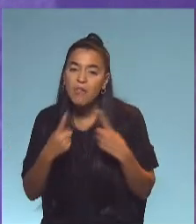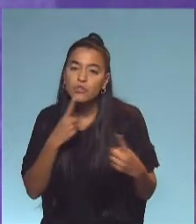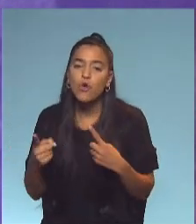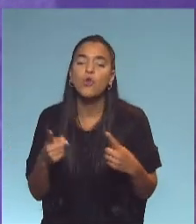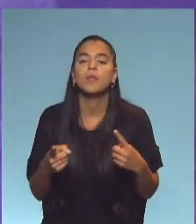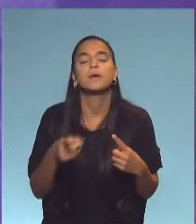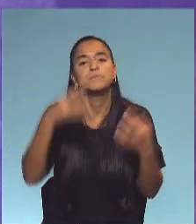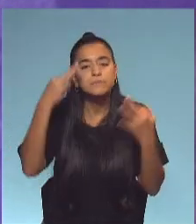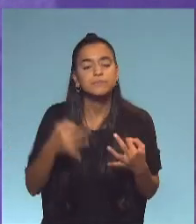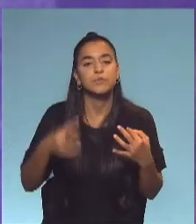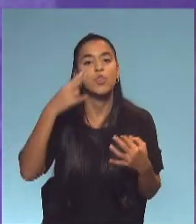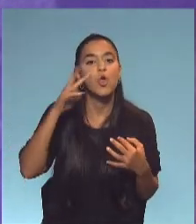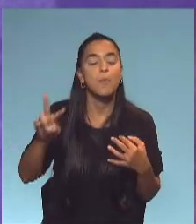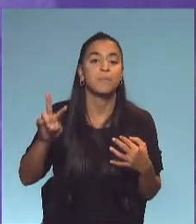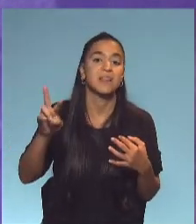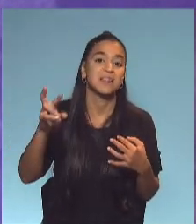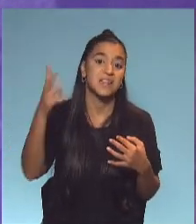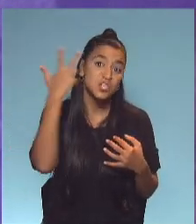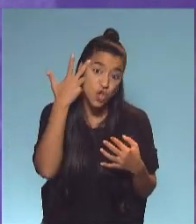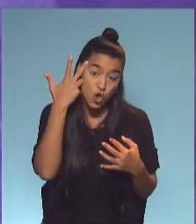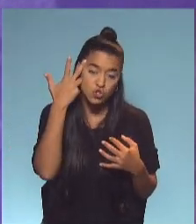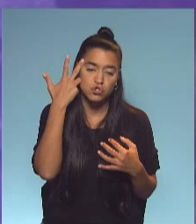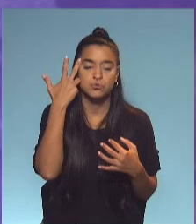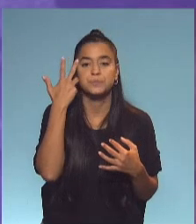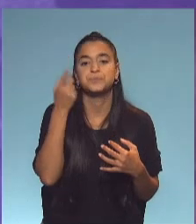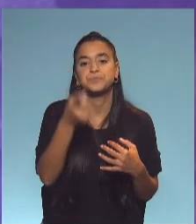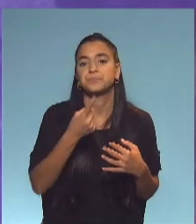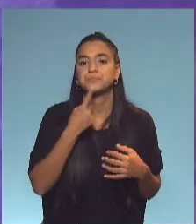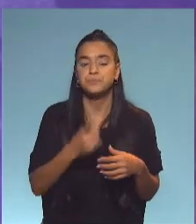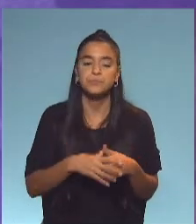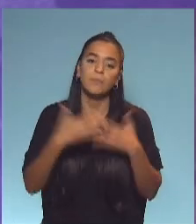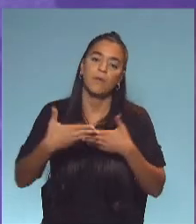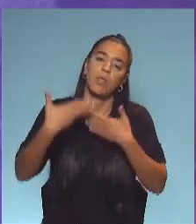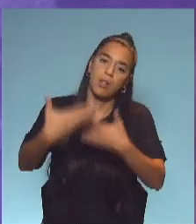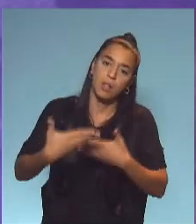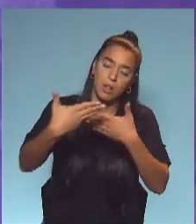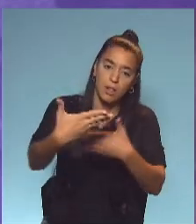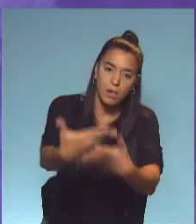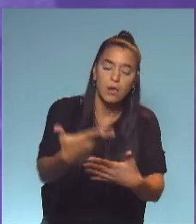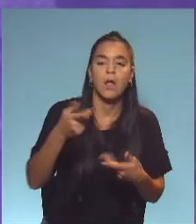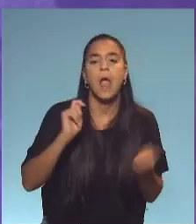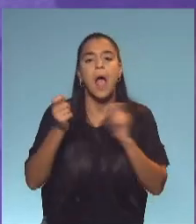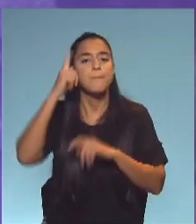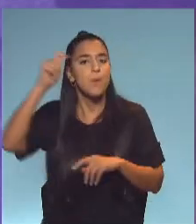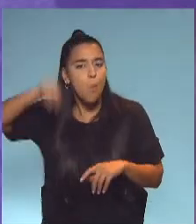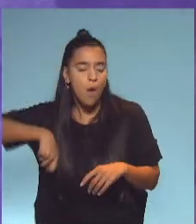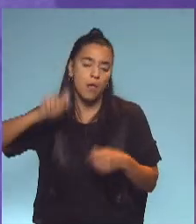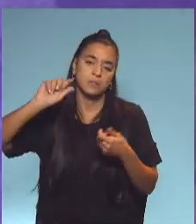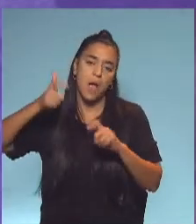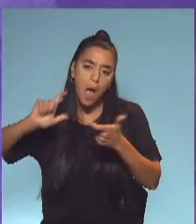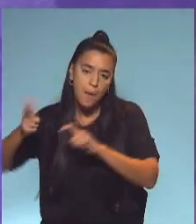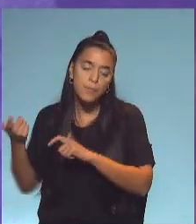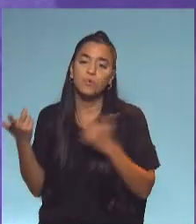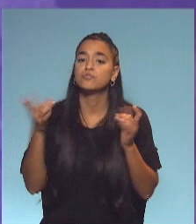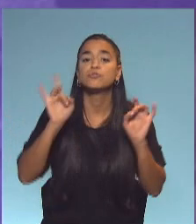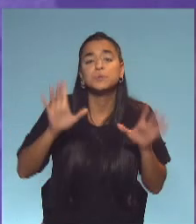había sido fijada en 2018 y a partir de dilaciones, cambios de jueces y demás, solo